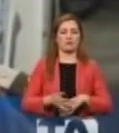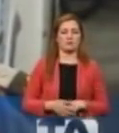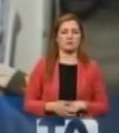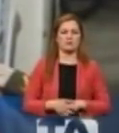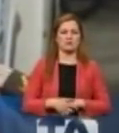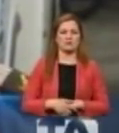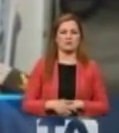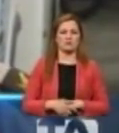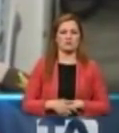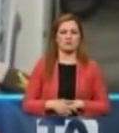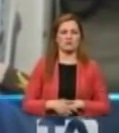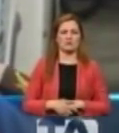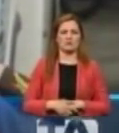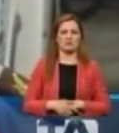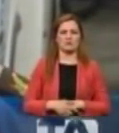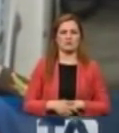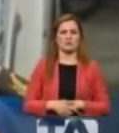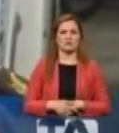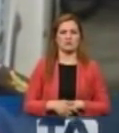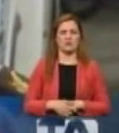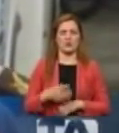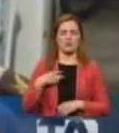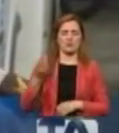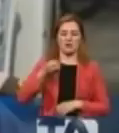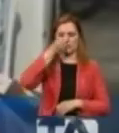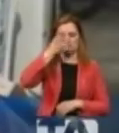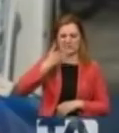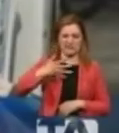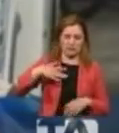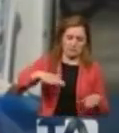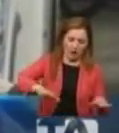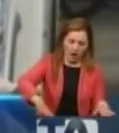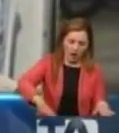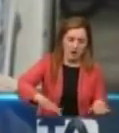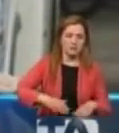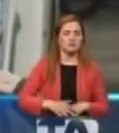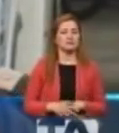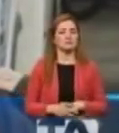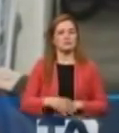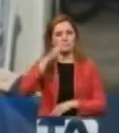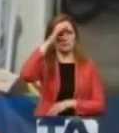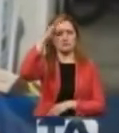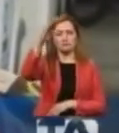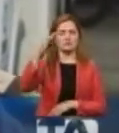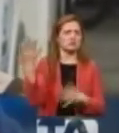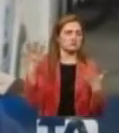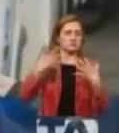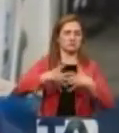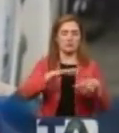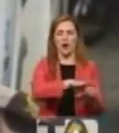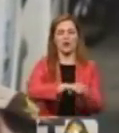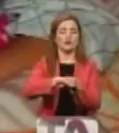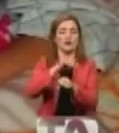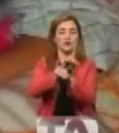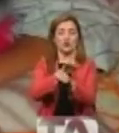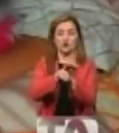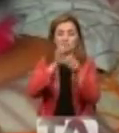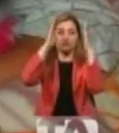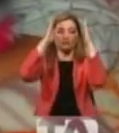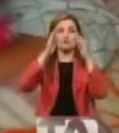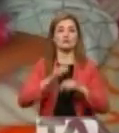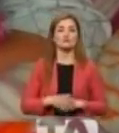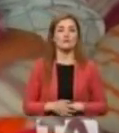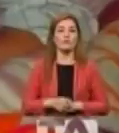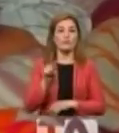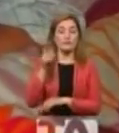también suicidarse. Él queda boca abajo sobre un charco de sangre. Al momento que llega la policía, automáticamente se le brindan los primeros auxilios. Gisela